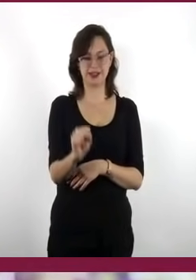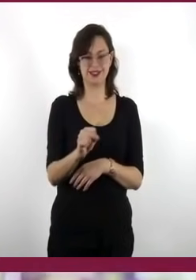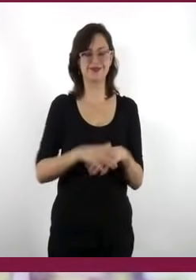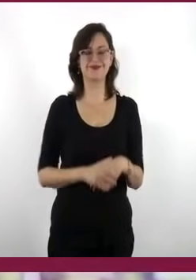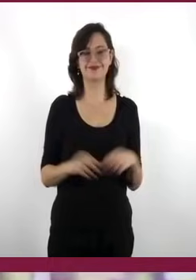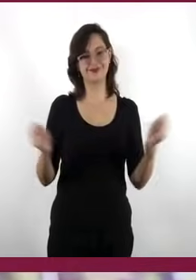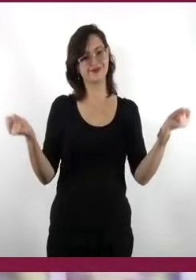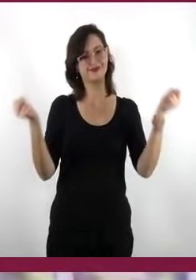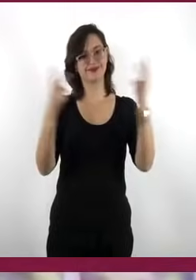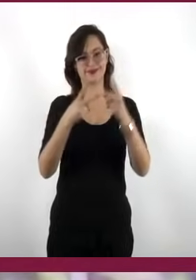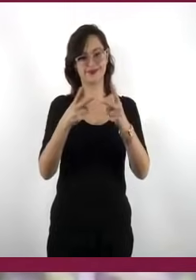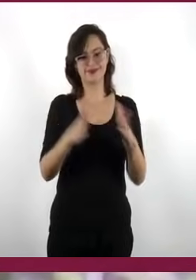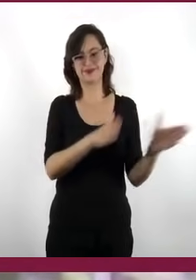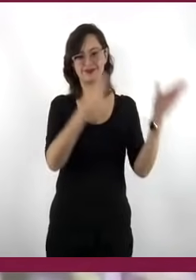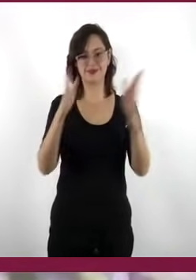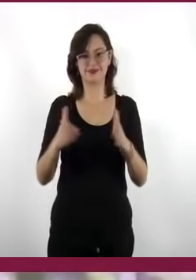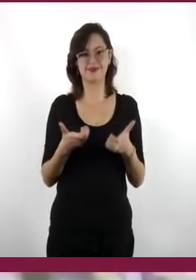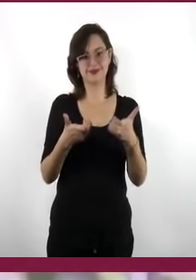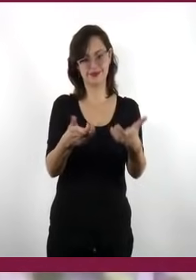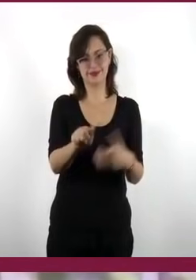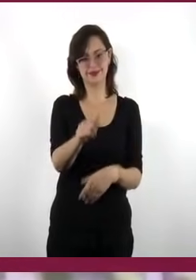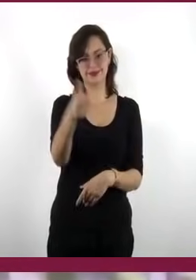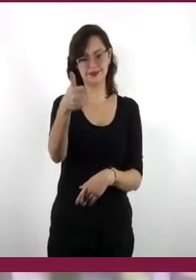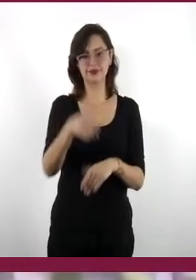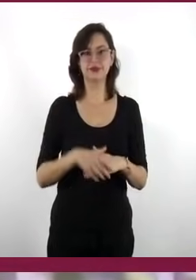fue El Bloque de Calle 11.